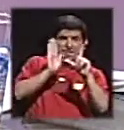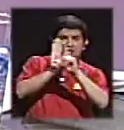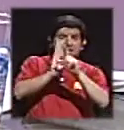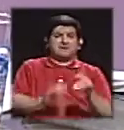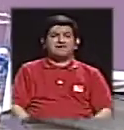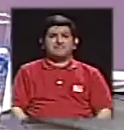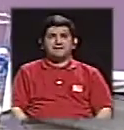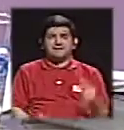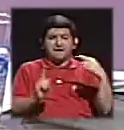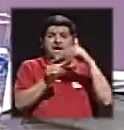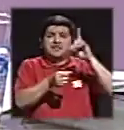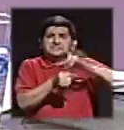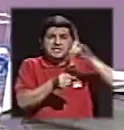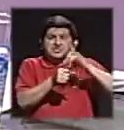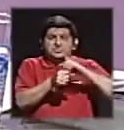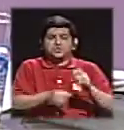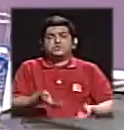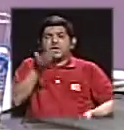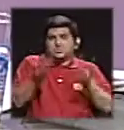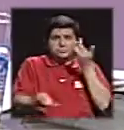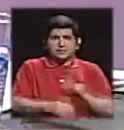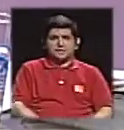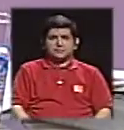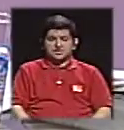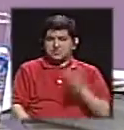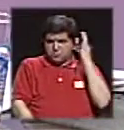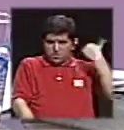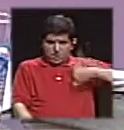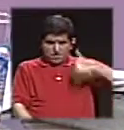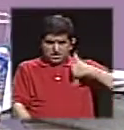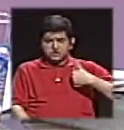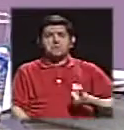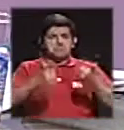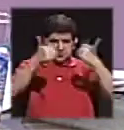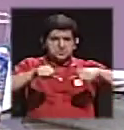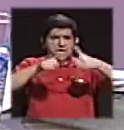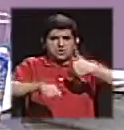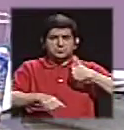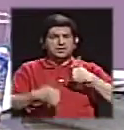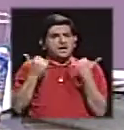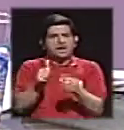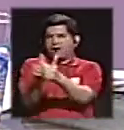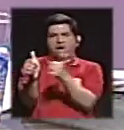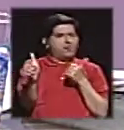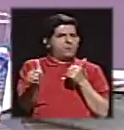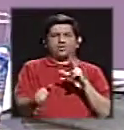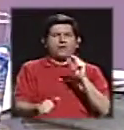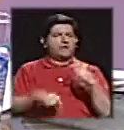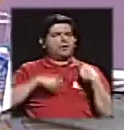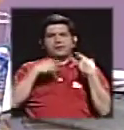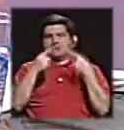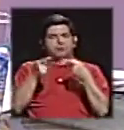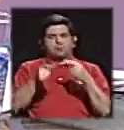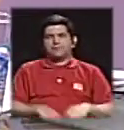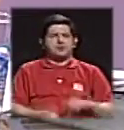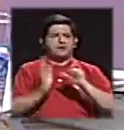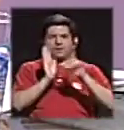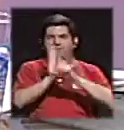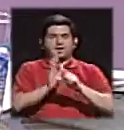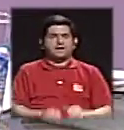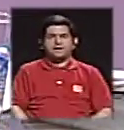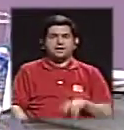hasta aquellos diputados que habían hecho y diputadas que habían hecho acuerdos con ellas se echan atrás y se van de la Asamblea y dejan que